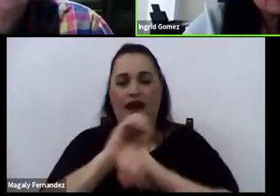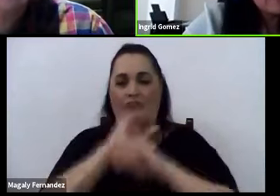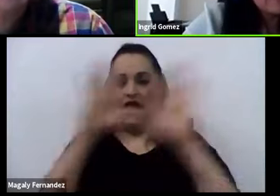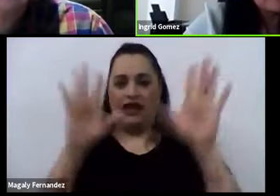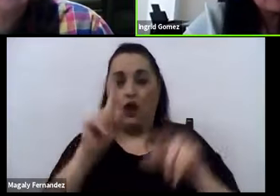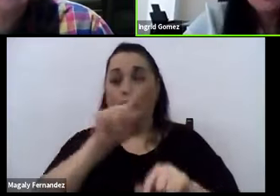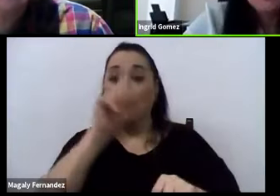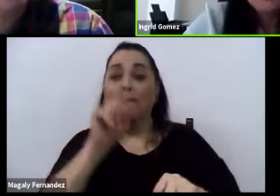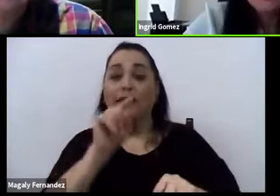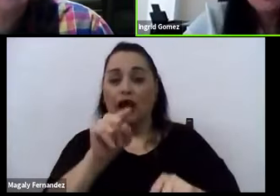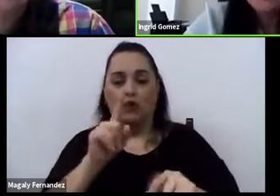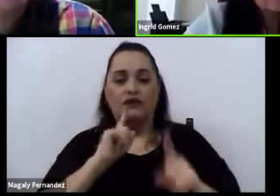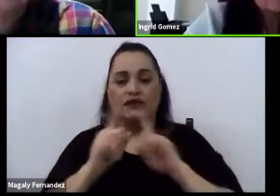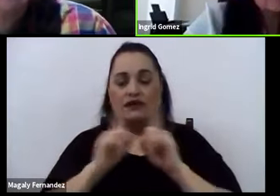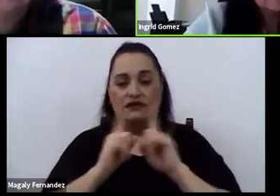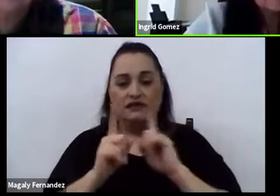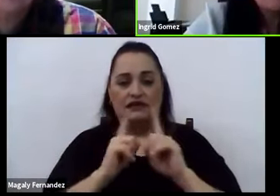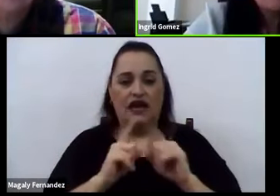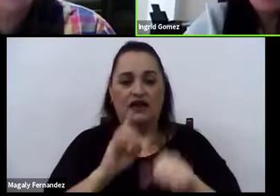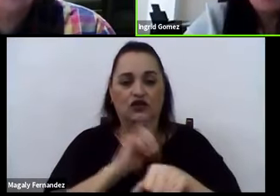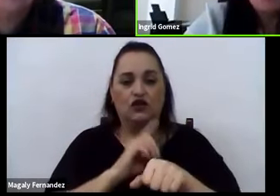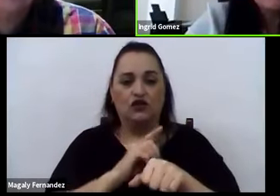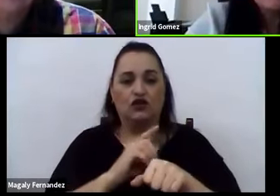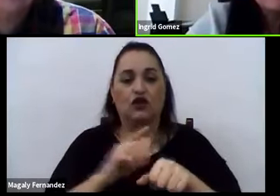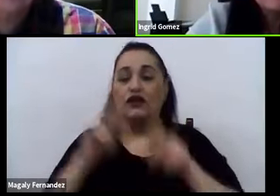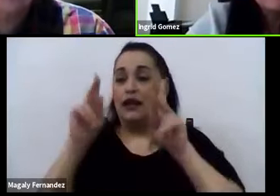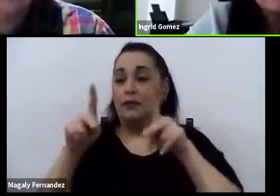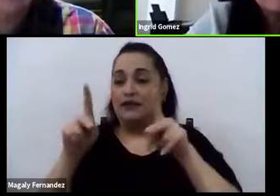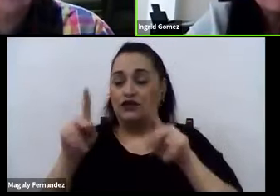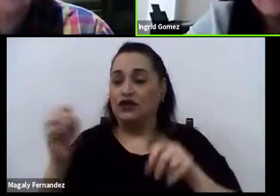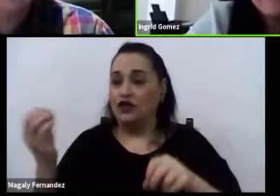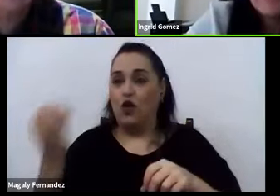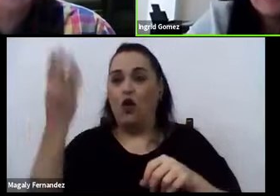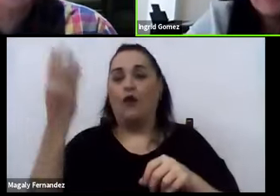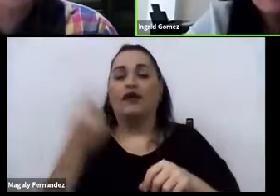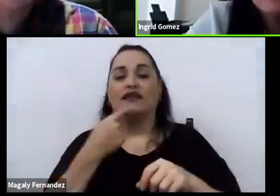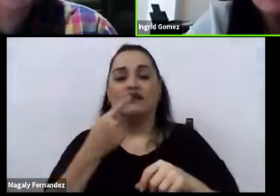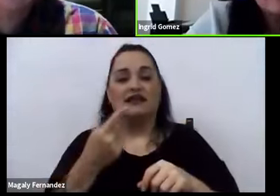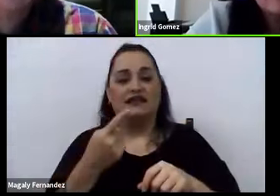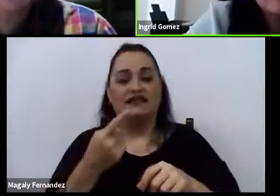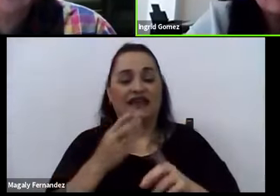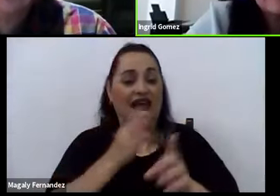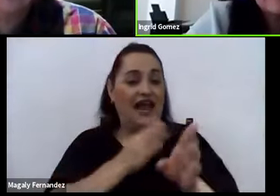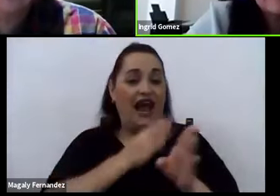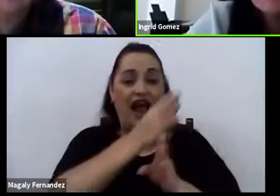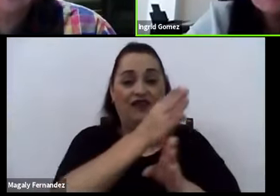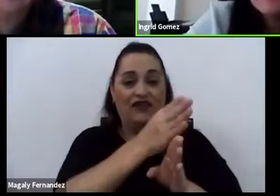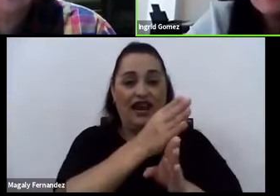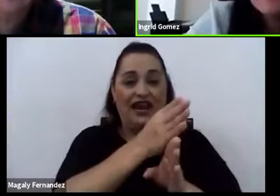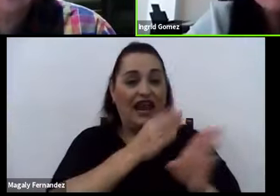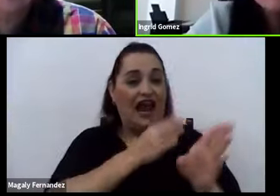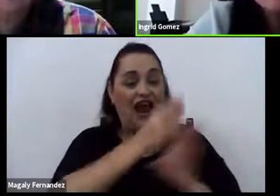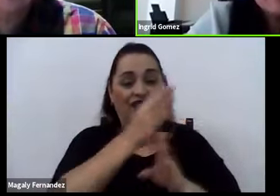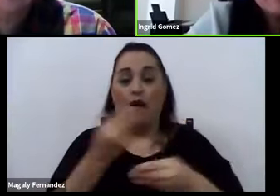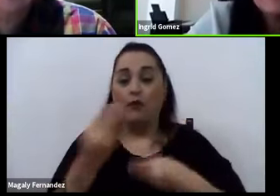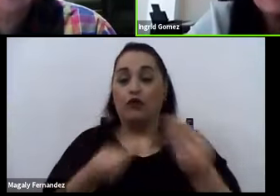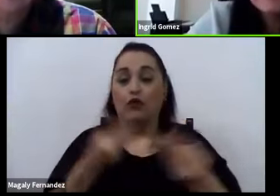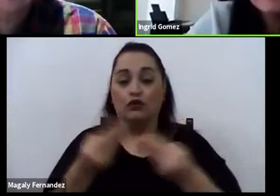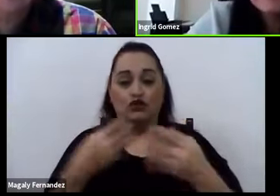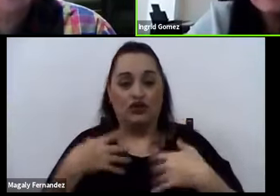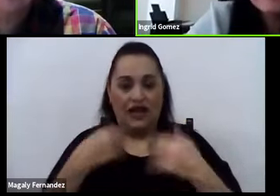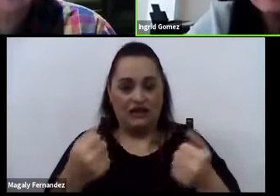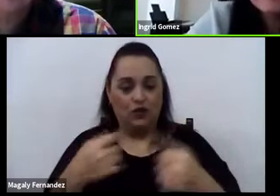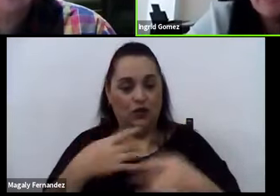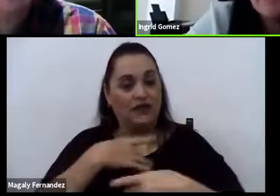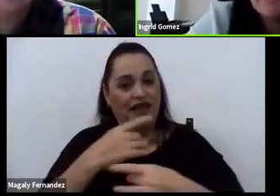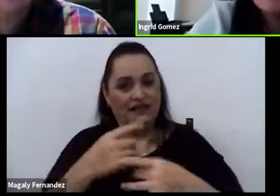en el chat, doctor, de gente más joven que en nuestra carrera, en la carrera de promoción de la salud, está muy interesada en el